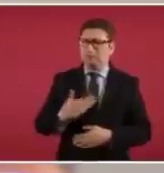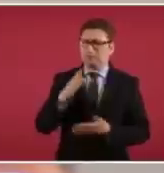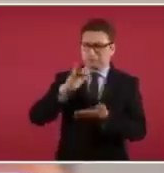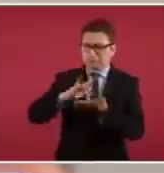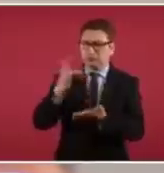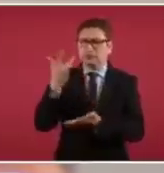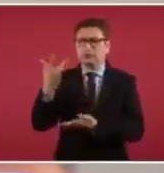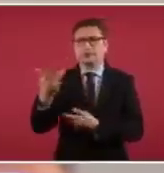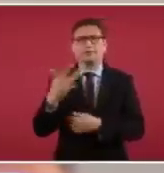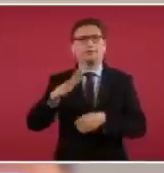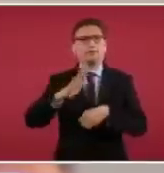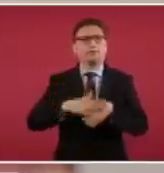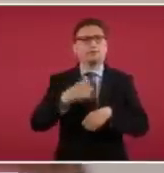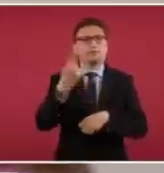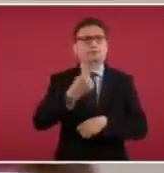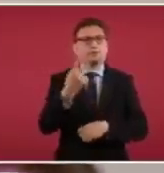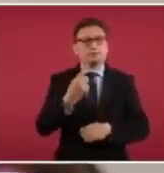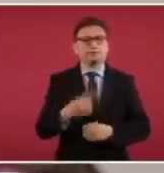porque